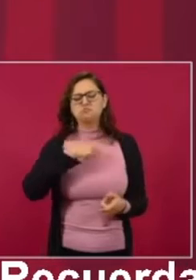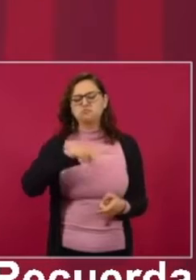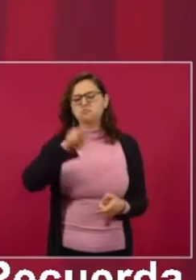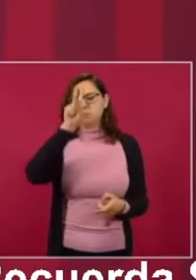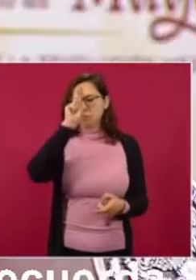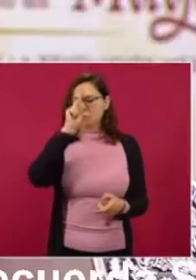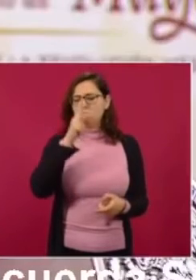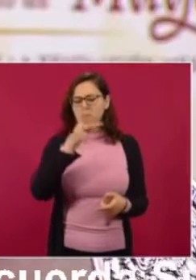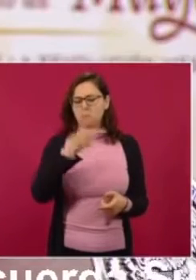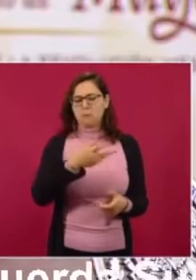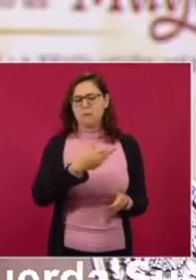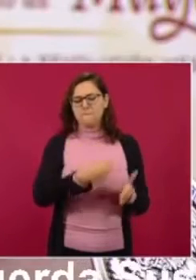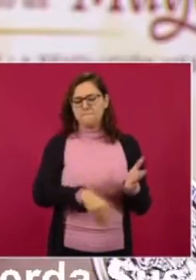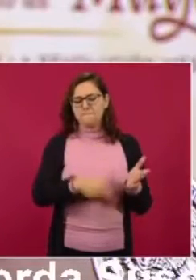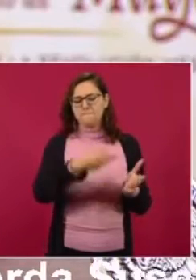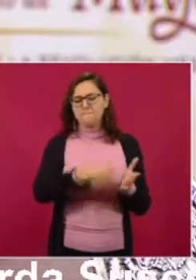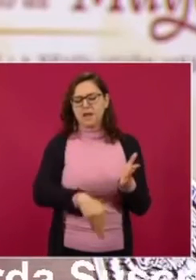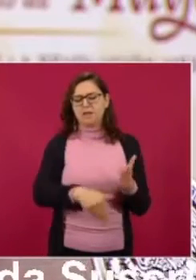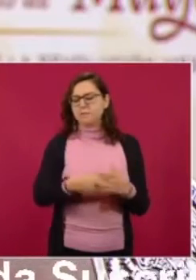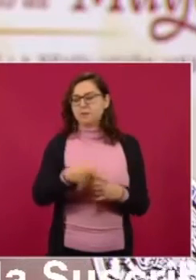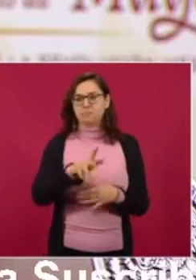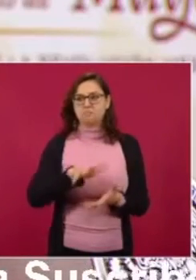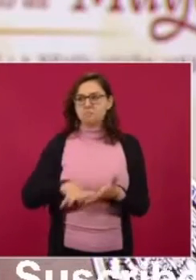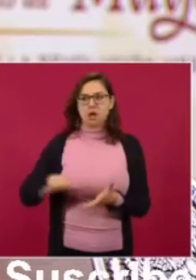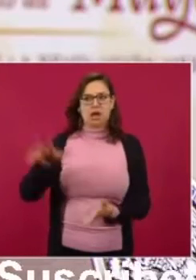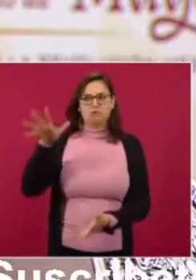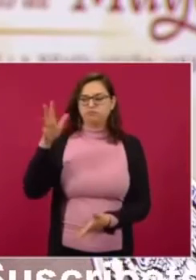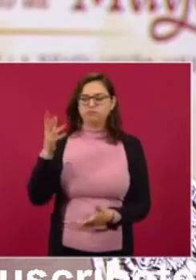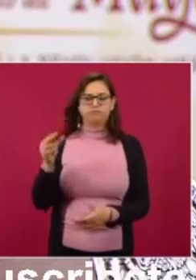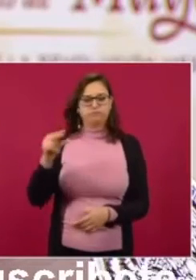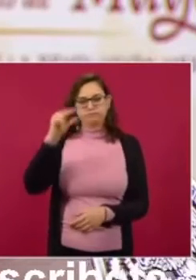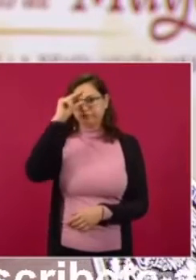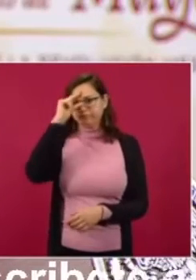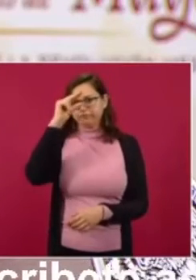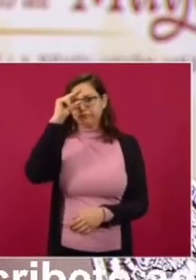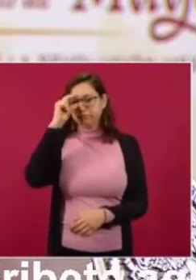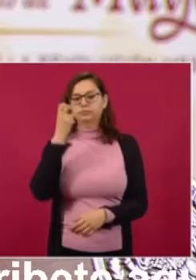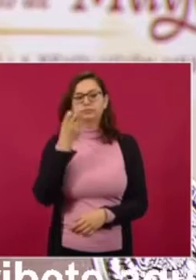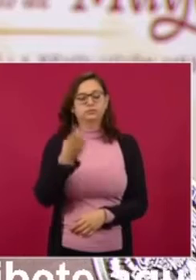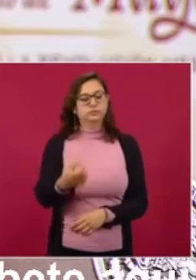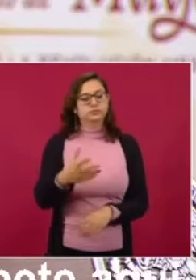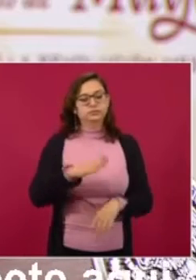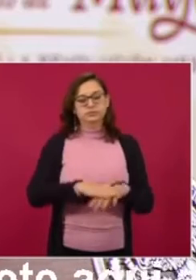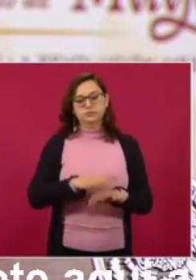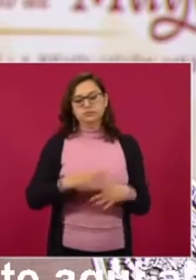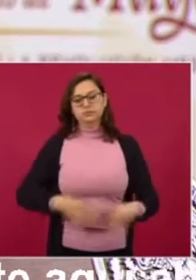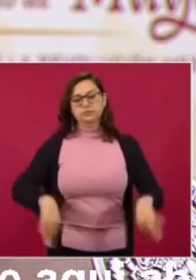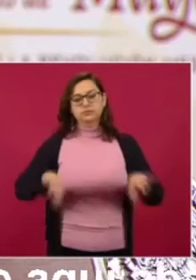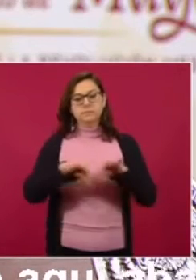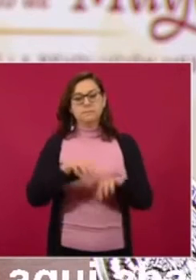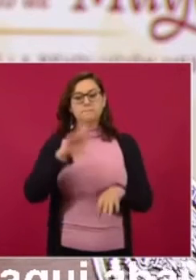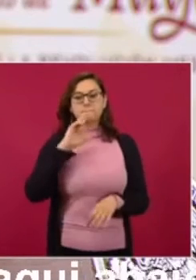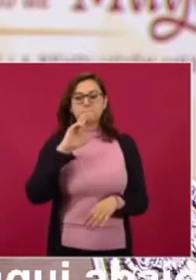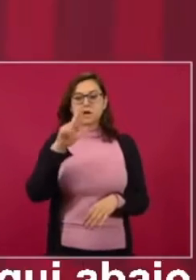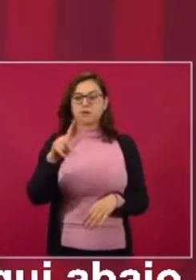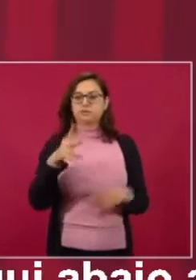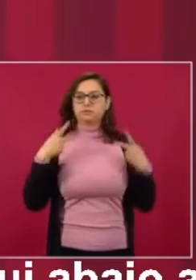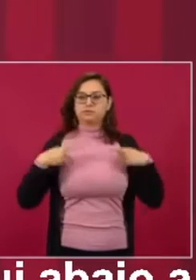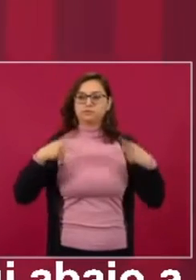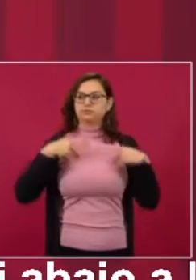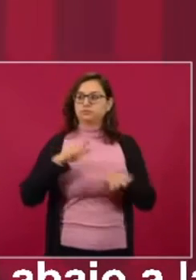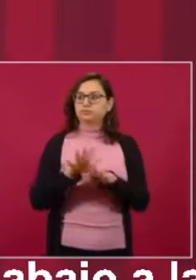que todavía para descender y eso es lo mejor un pueblo despierto